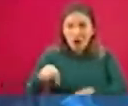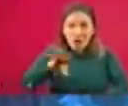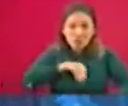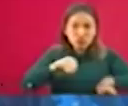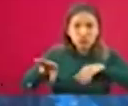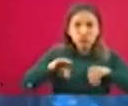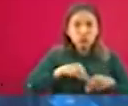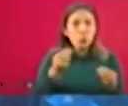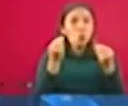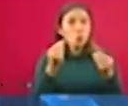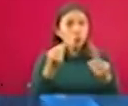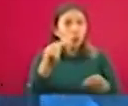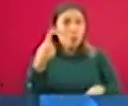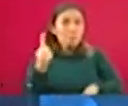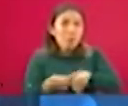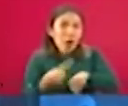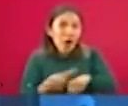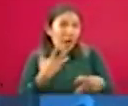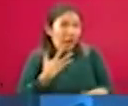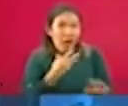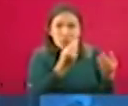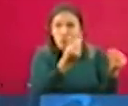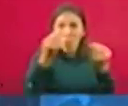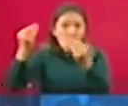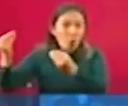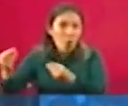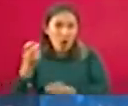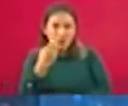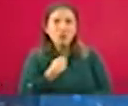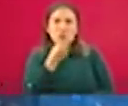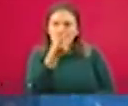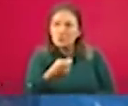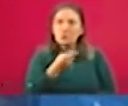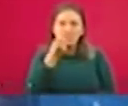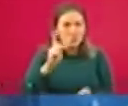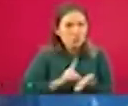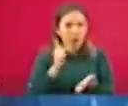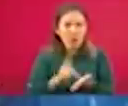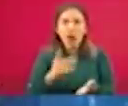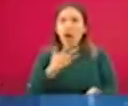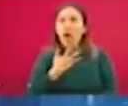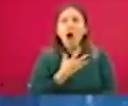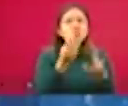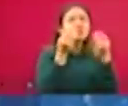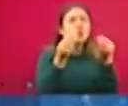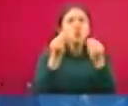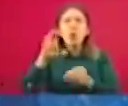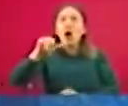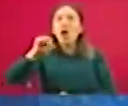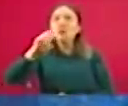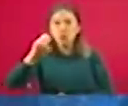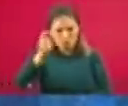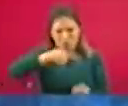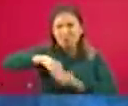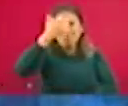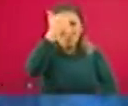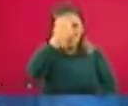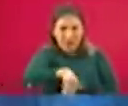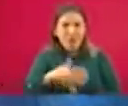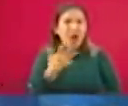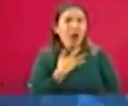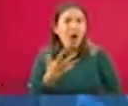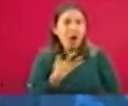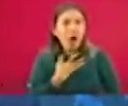Entonces, me parece entendible. Y a veces parece que la idea es que la vigilancia epidemiológica